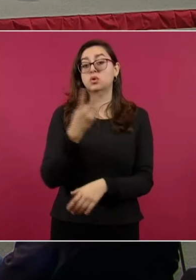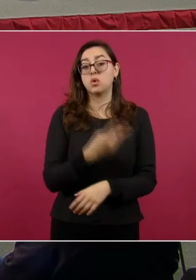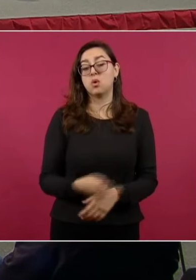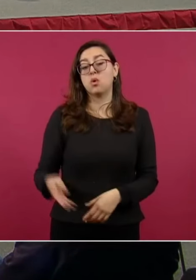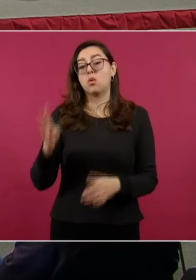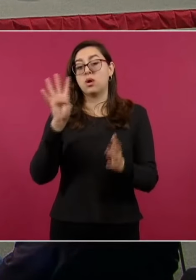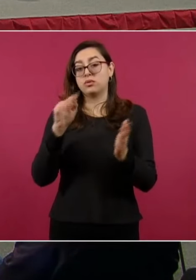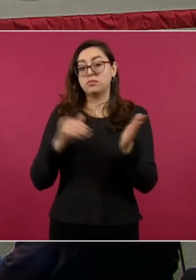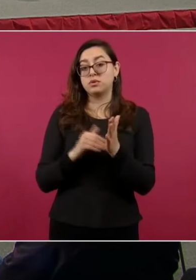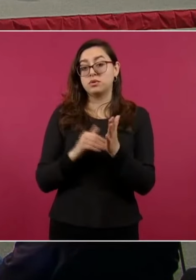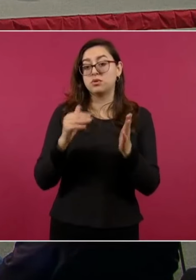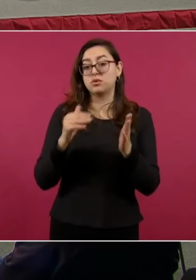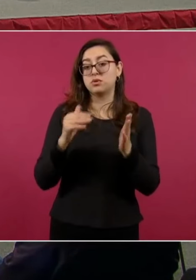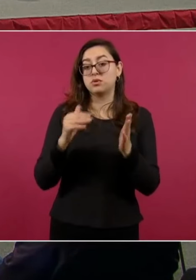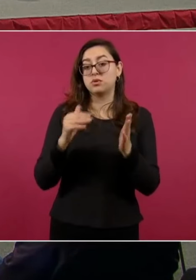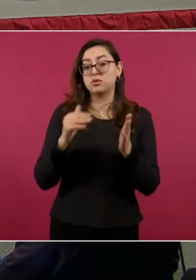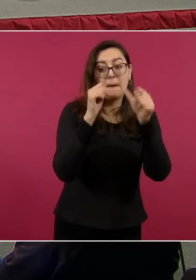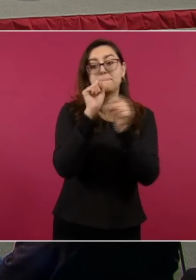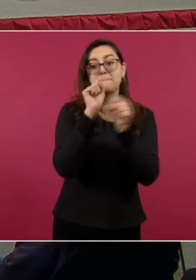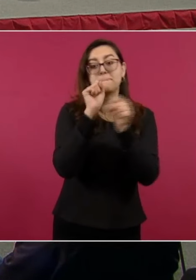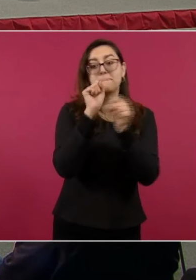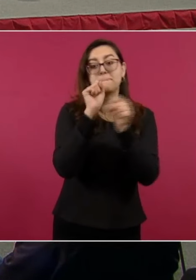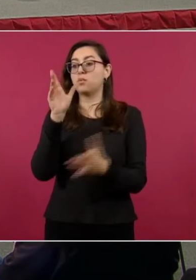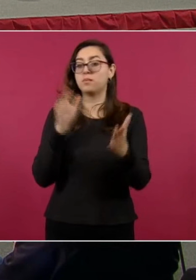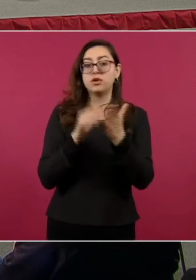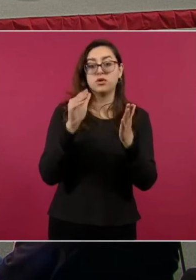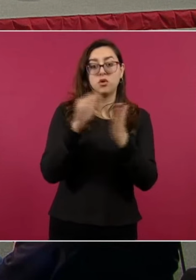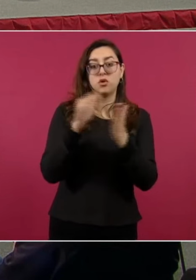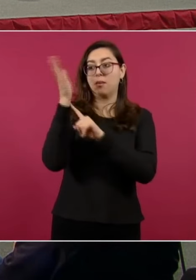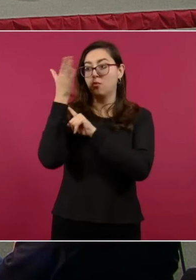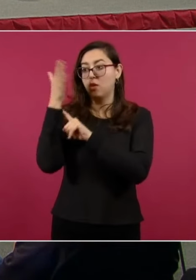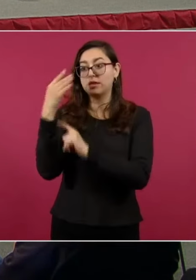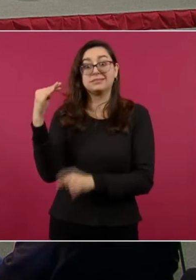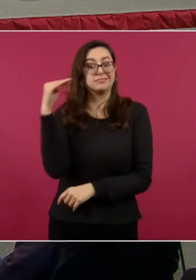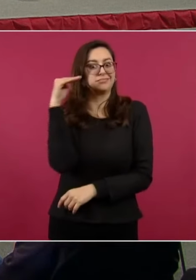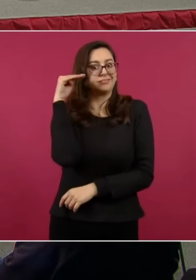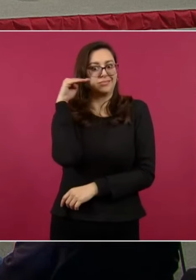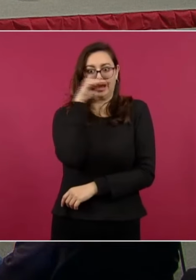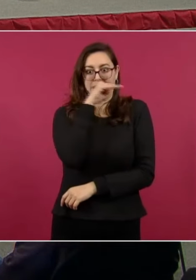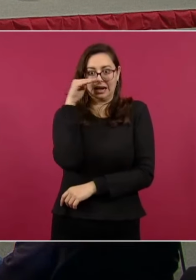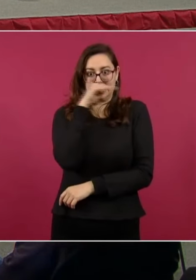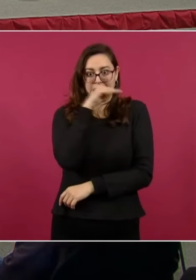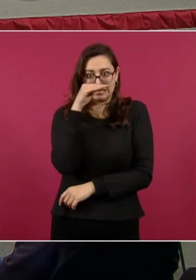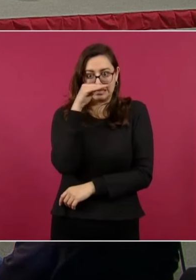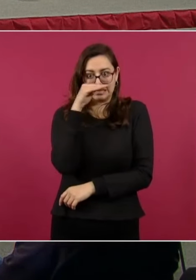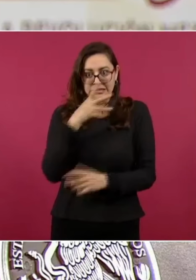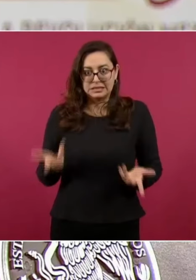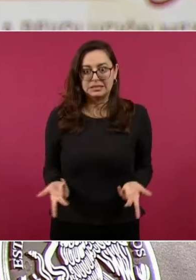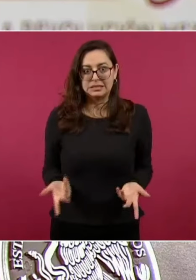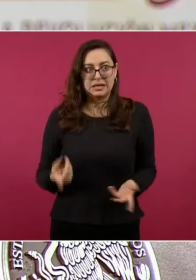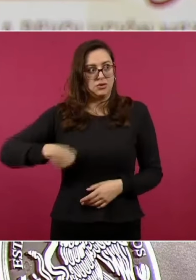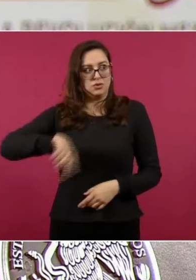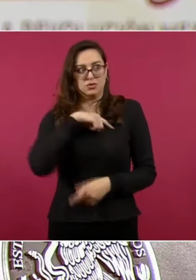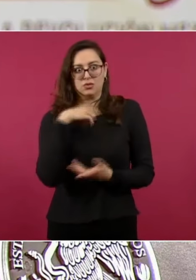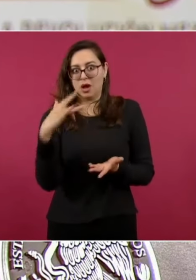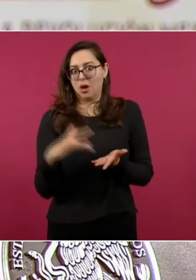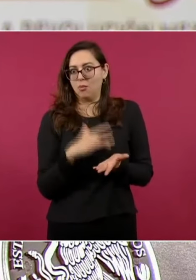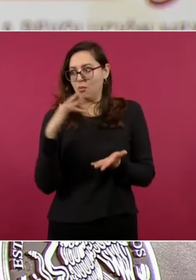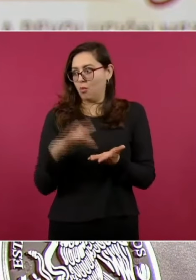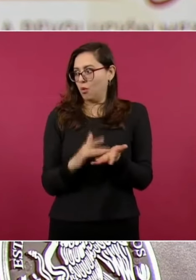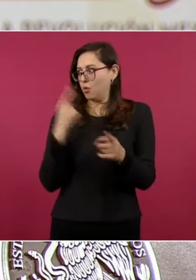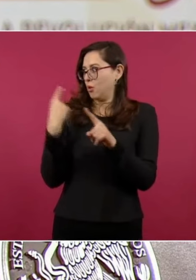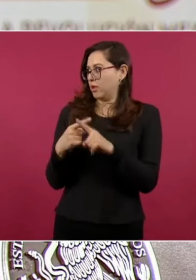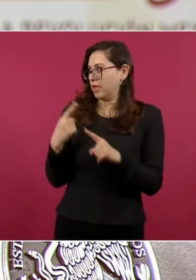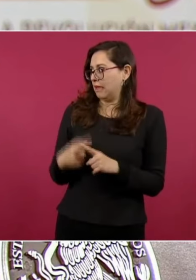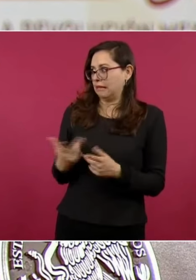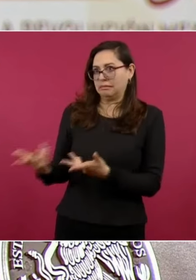de ambulancia totalmente gratuitos, y es por eso que nos preguntamos a la Cruz Roja quién la ayuda, y es por eso que